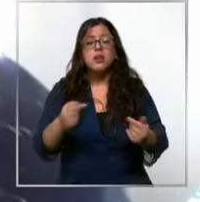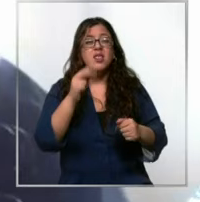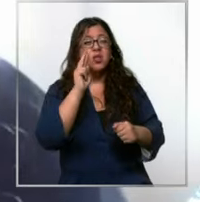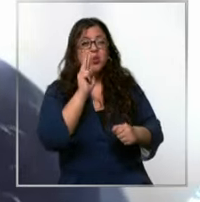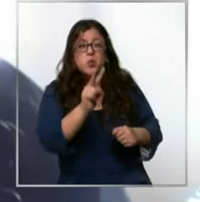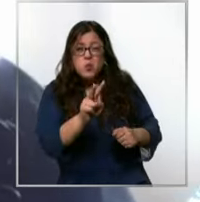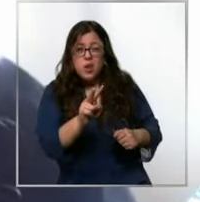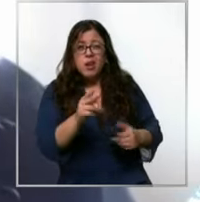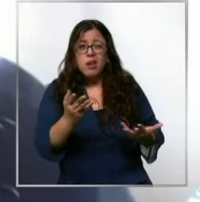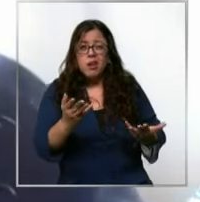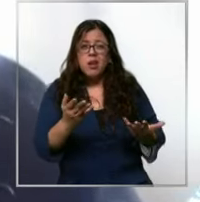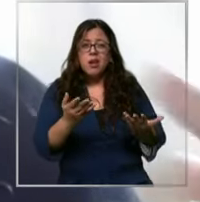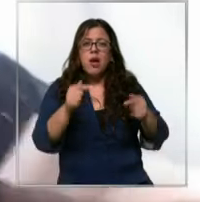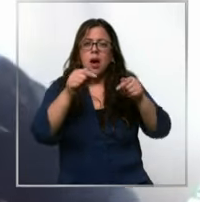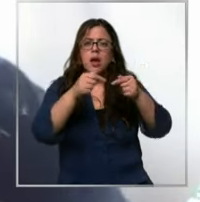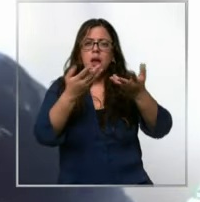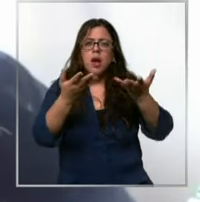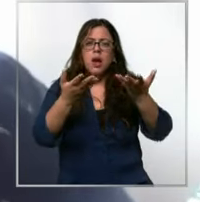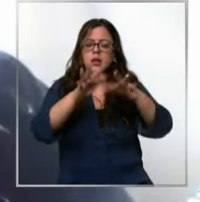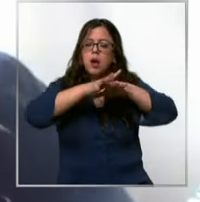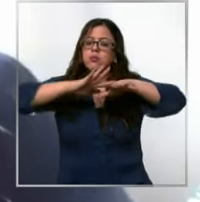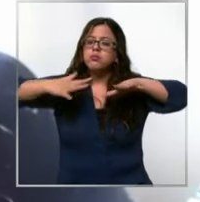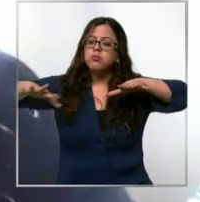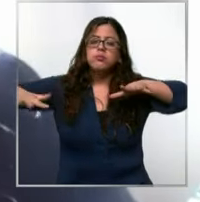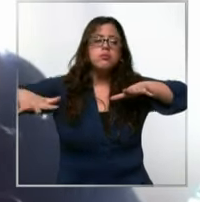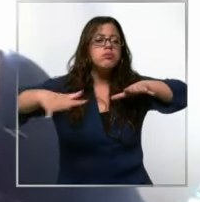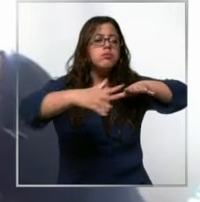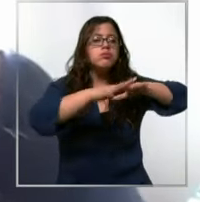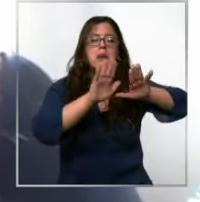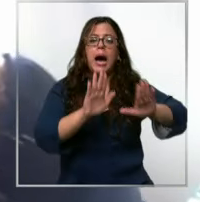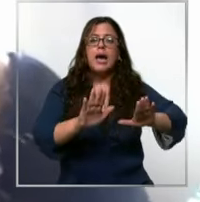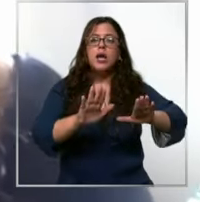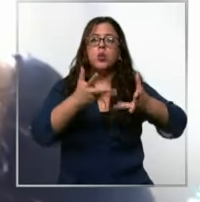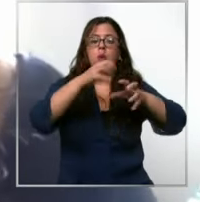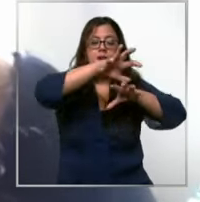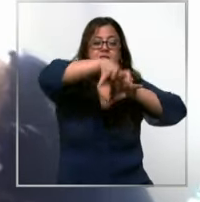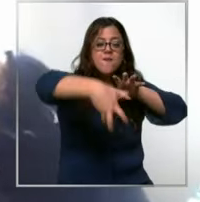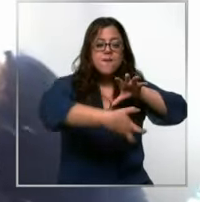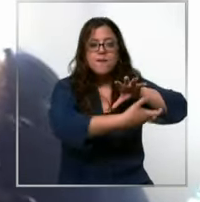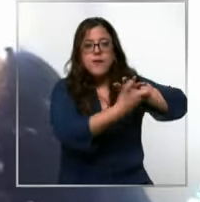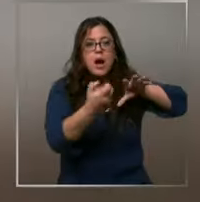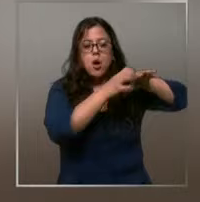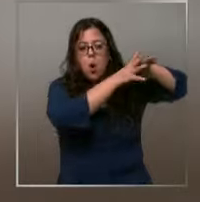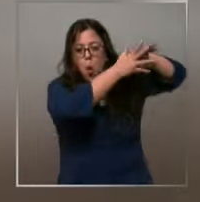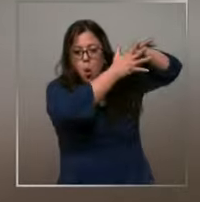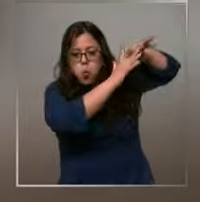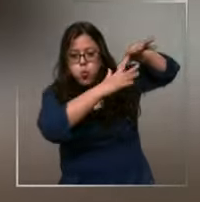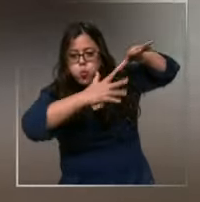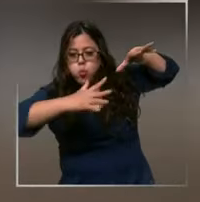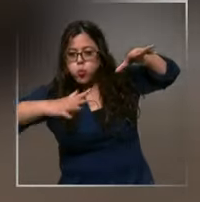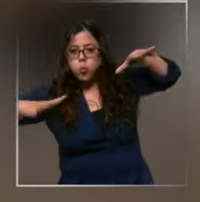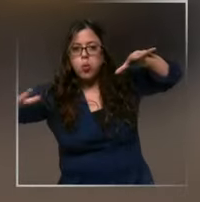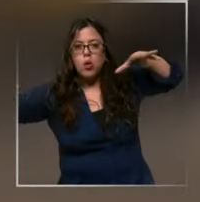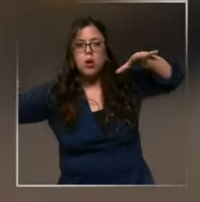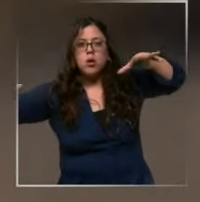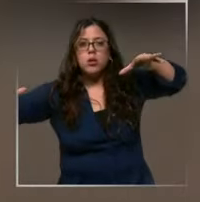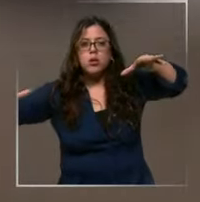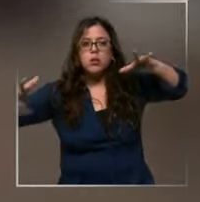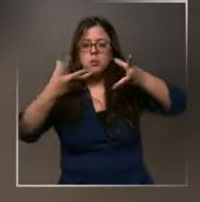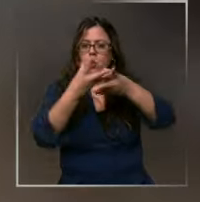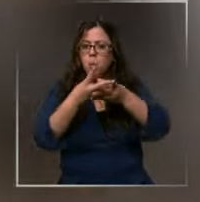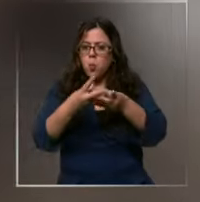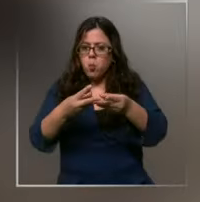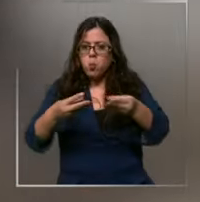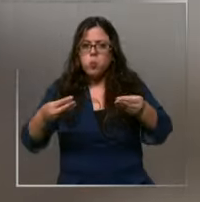así, como que el humedal está estancado y tú abres con la retro y es como que sacas el tapón de una batea y se va el agua con